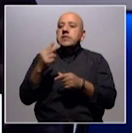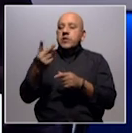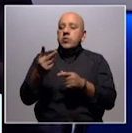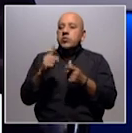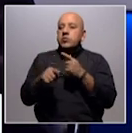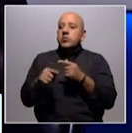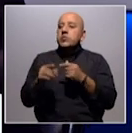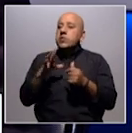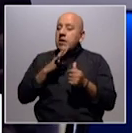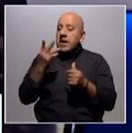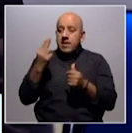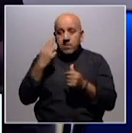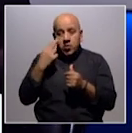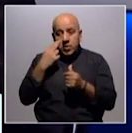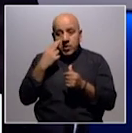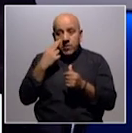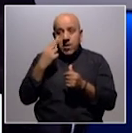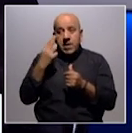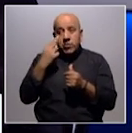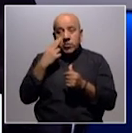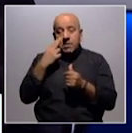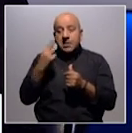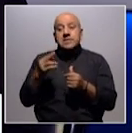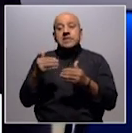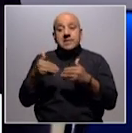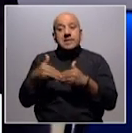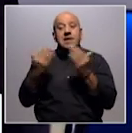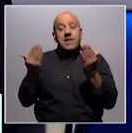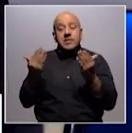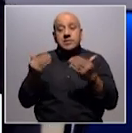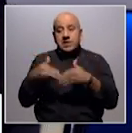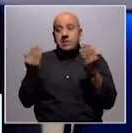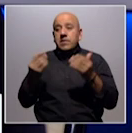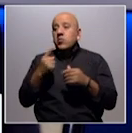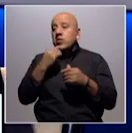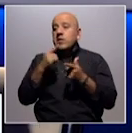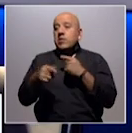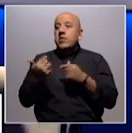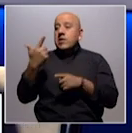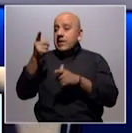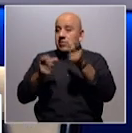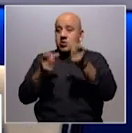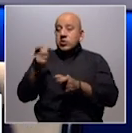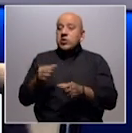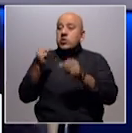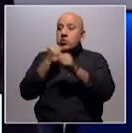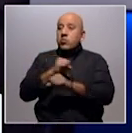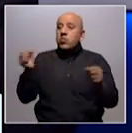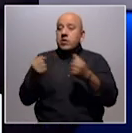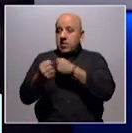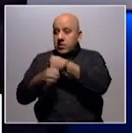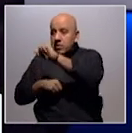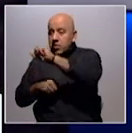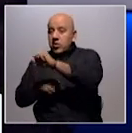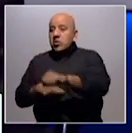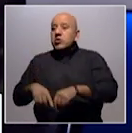hay problemas muy severos tales como que la gente no sale no puede regresar son